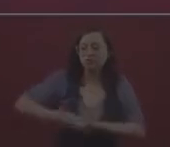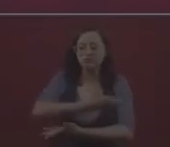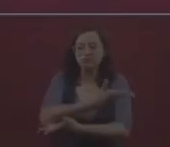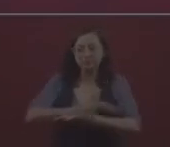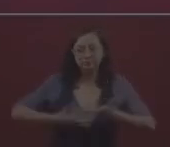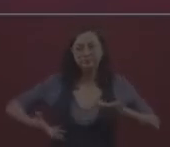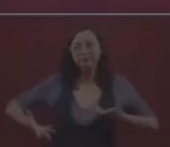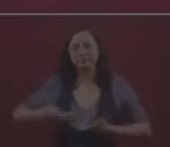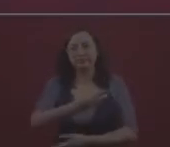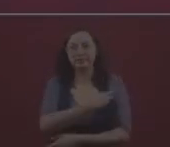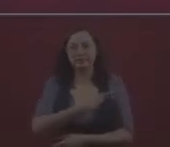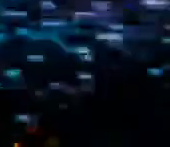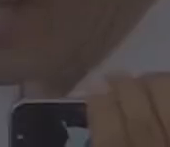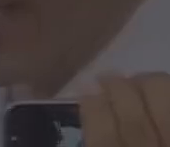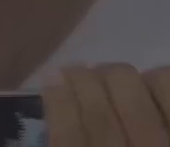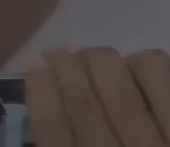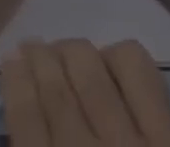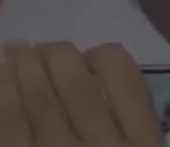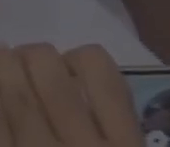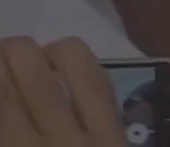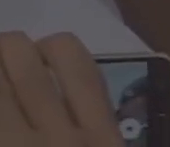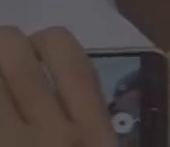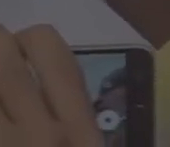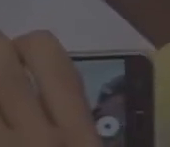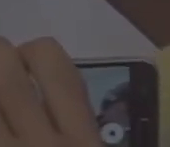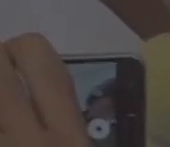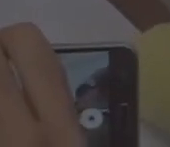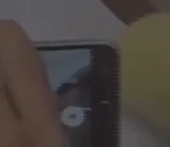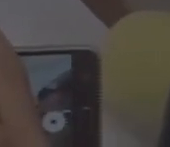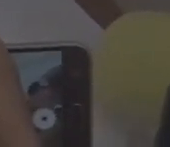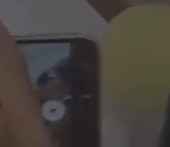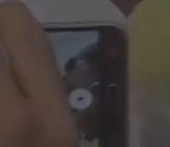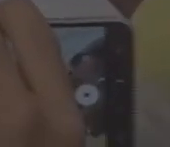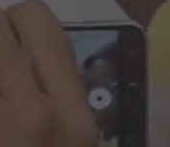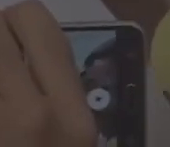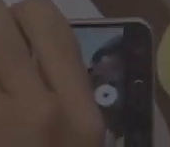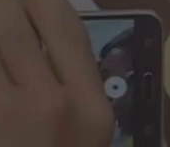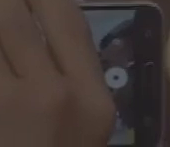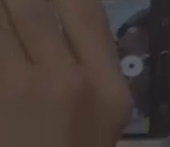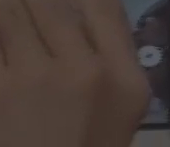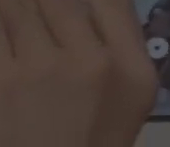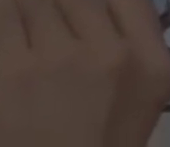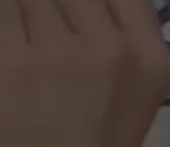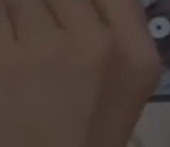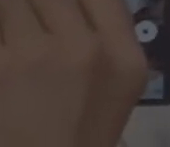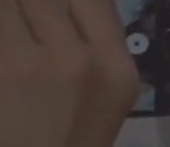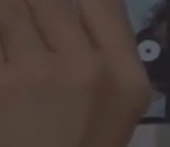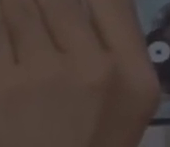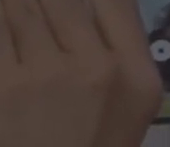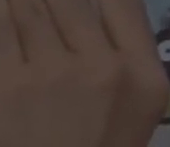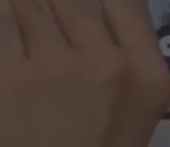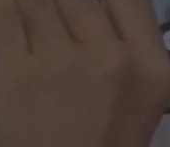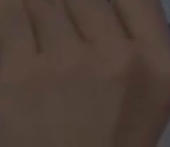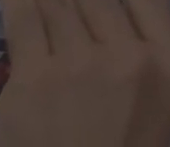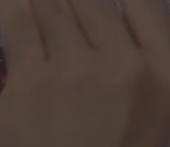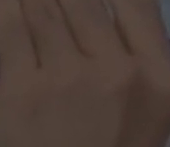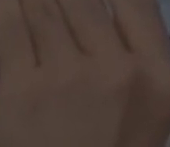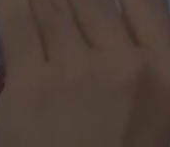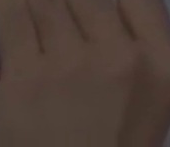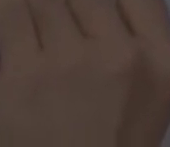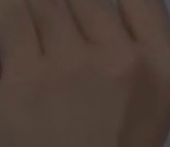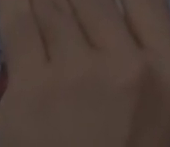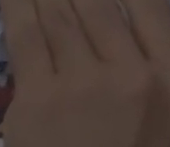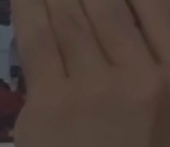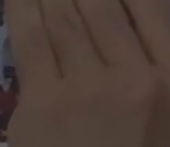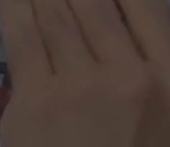es distinto a la acción, que para regir un municipio, estado o un país, se debe tener conocimiento